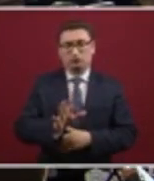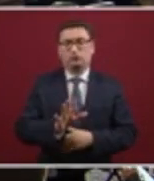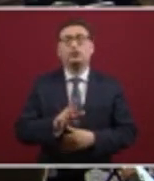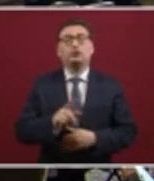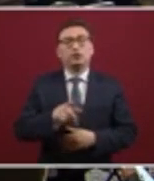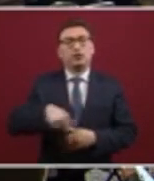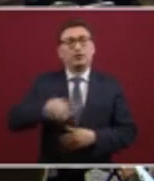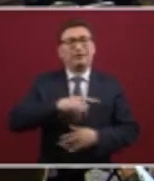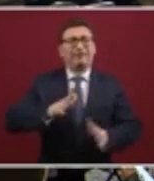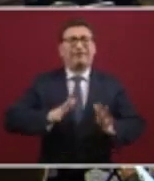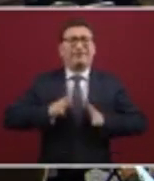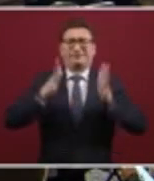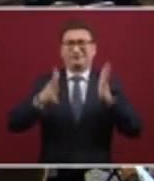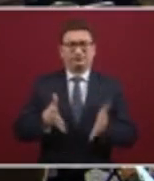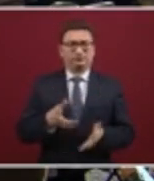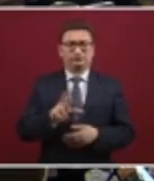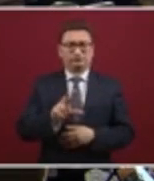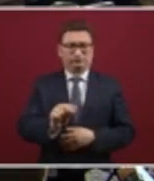sorprender a nadie.